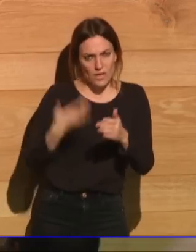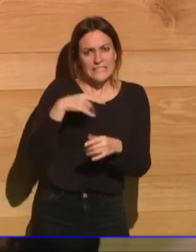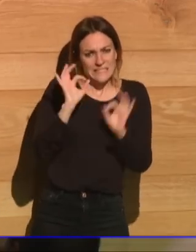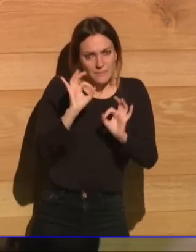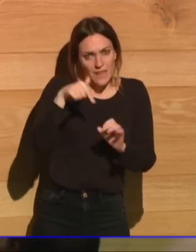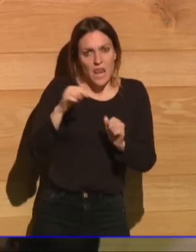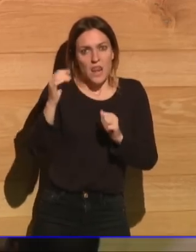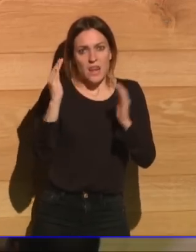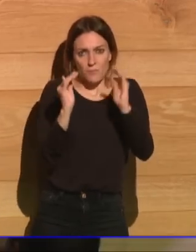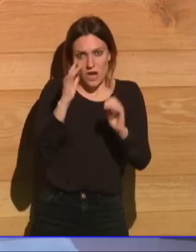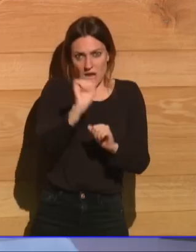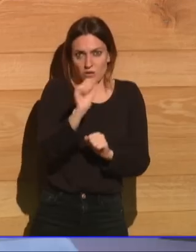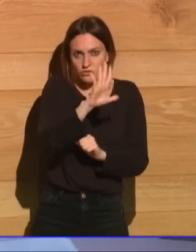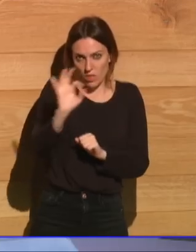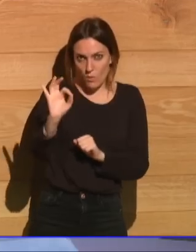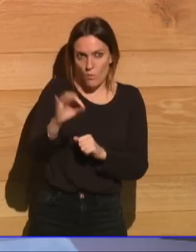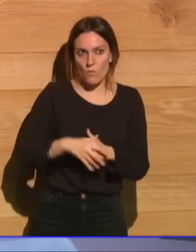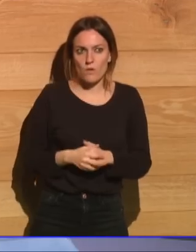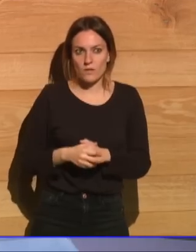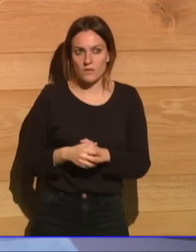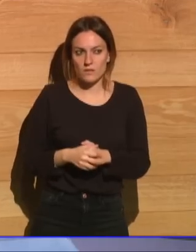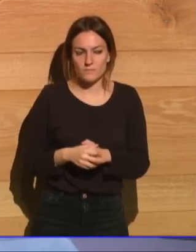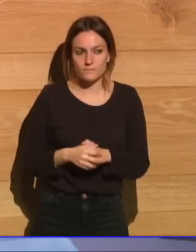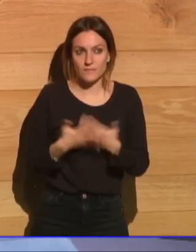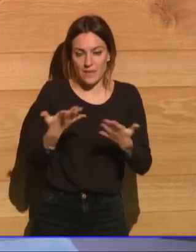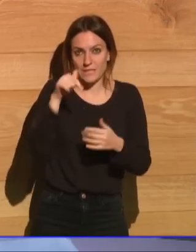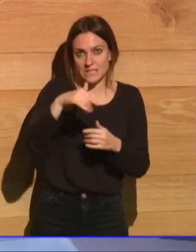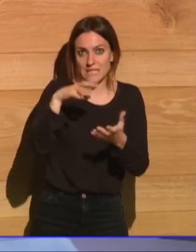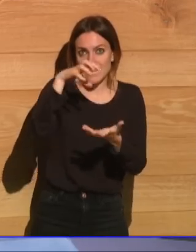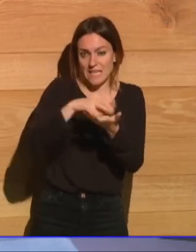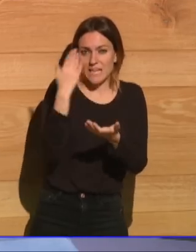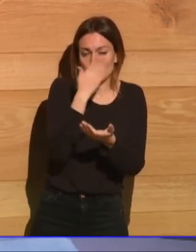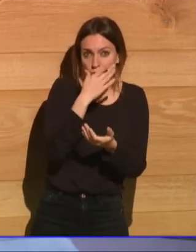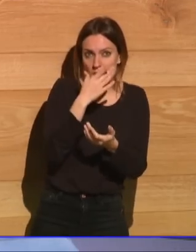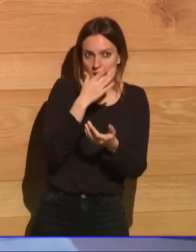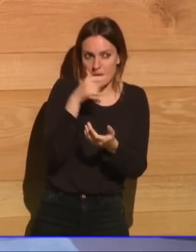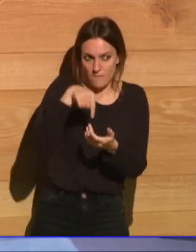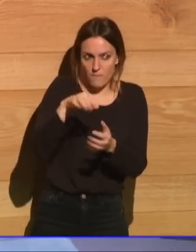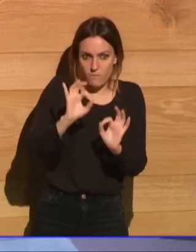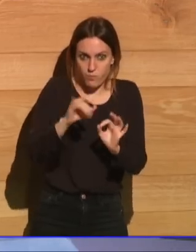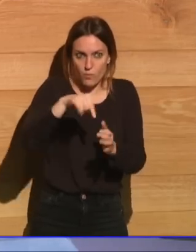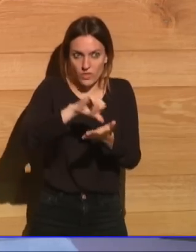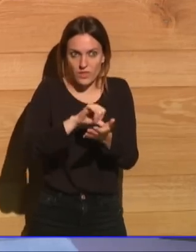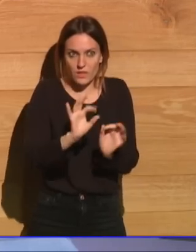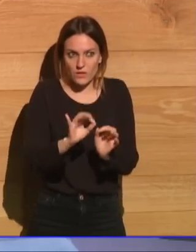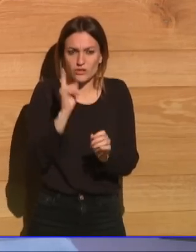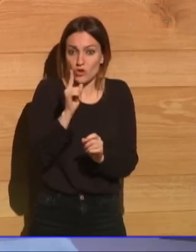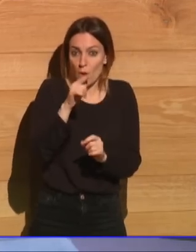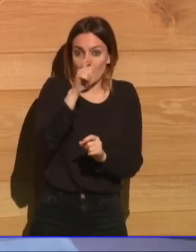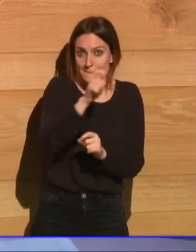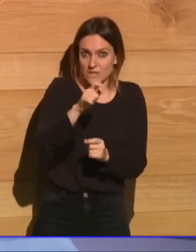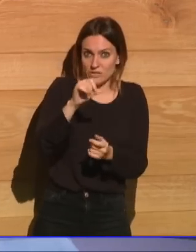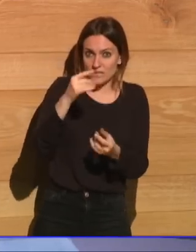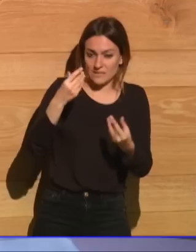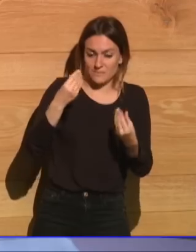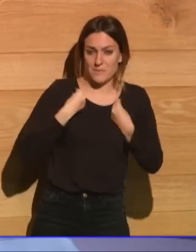50. sí, además hablamos de una escuela municipal. Y es una escuela municipal que solamente permite a gente residente de verdad y